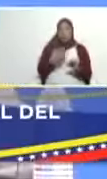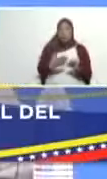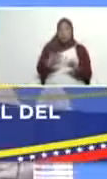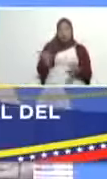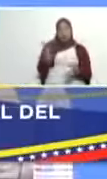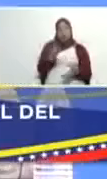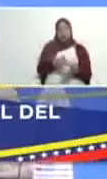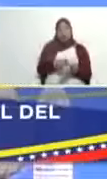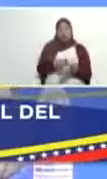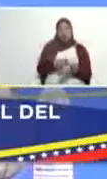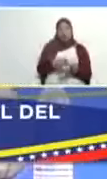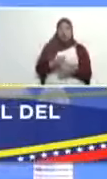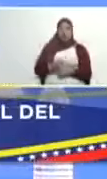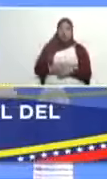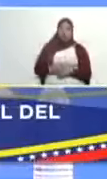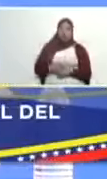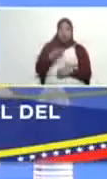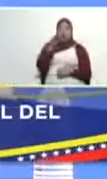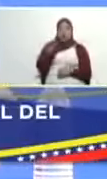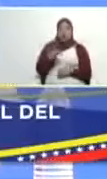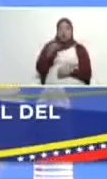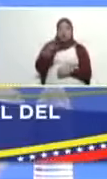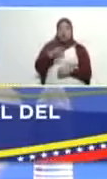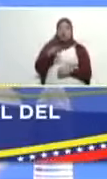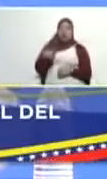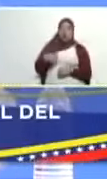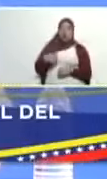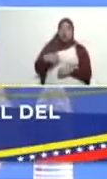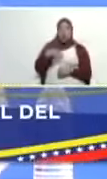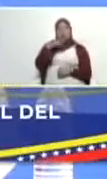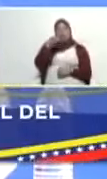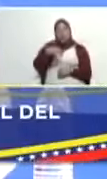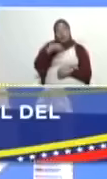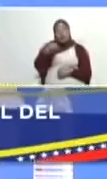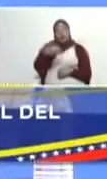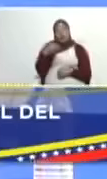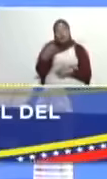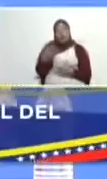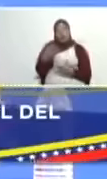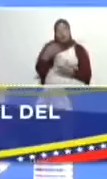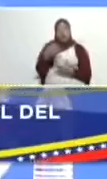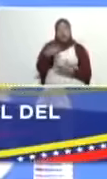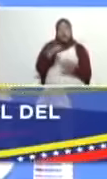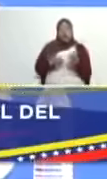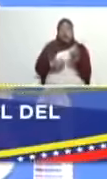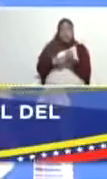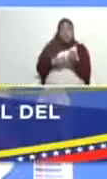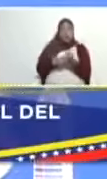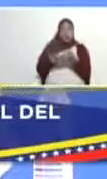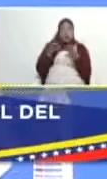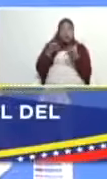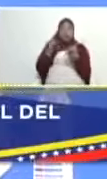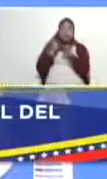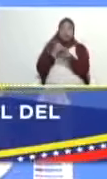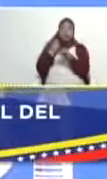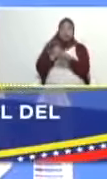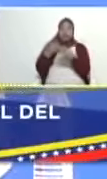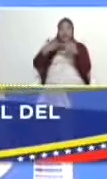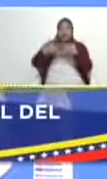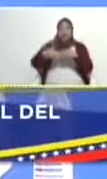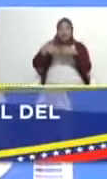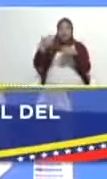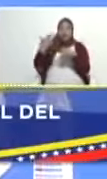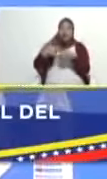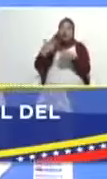para siempre tener nuestro real y medio, como se decía. Lo que ustedes aportan, trabajadores del petróleo,